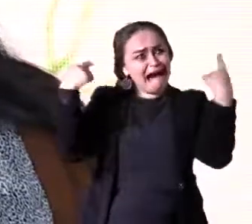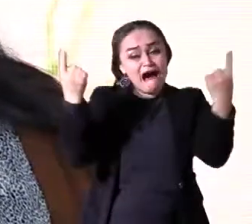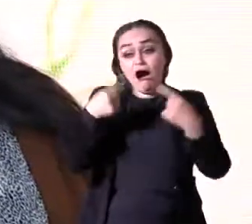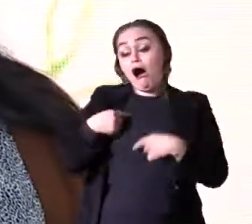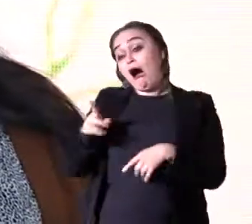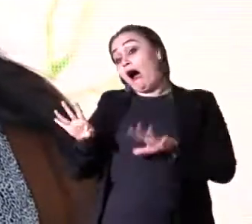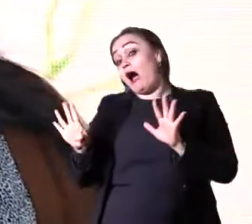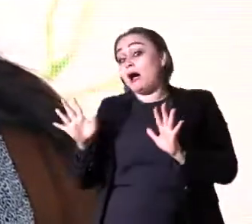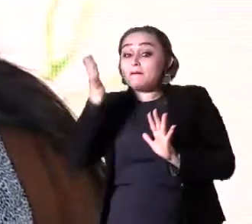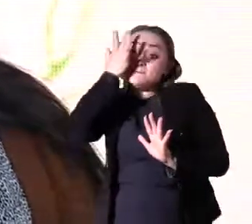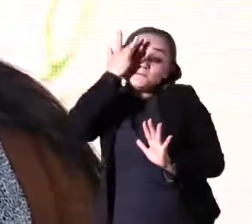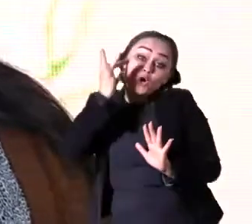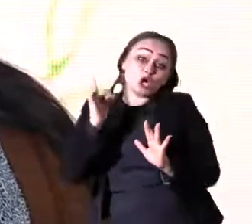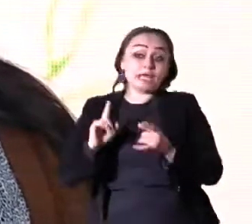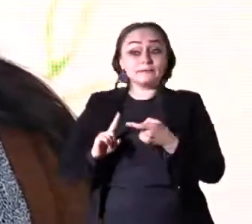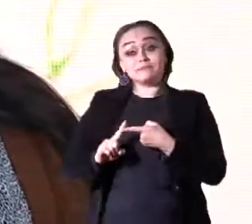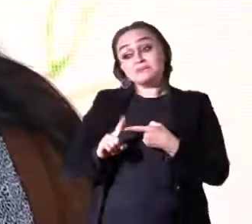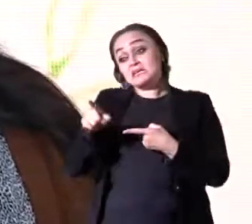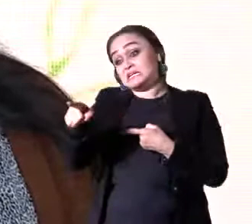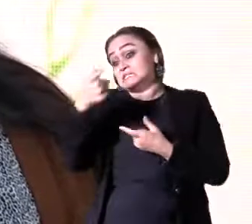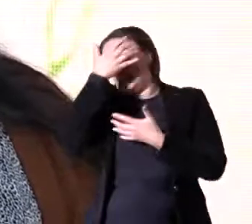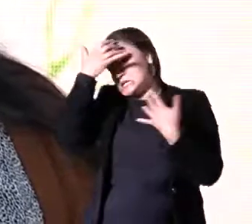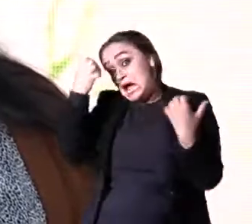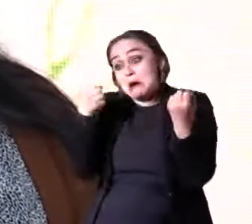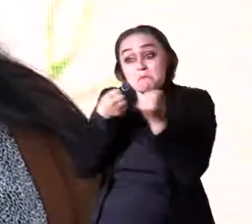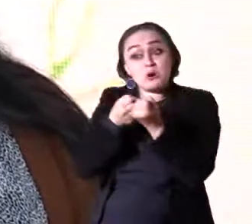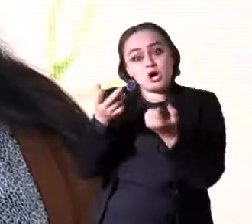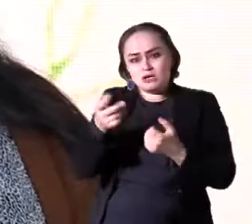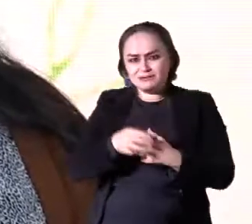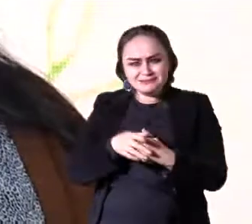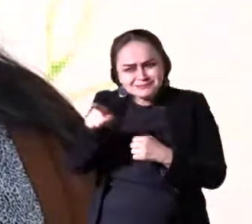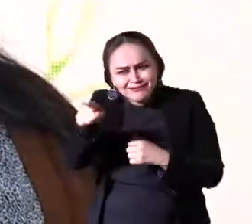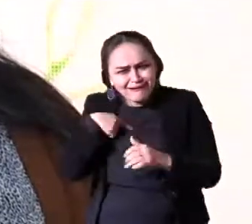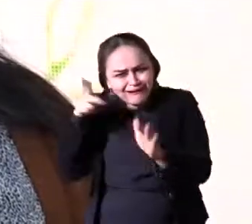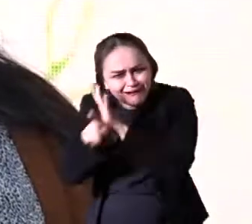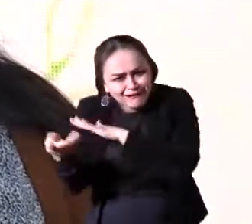para decir que se me decían terminar con su vida